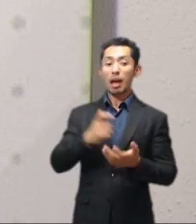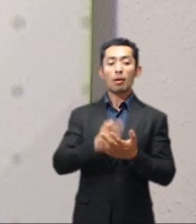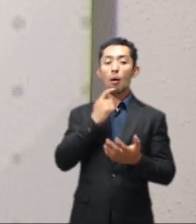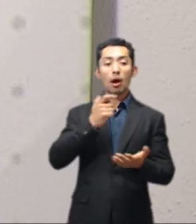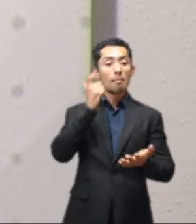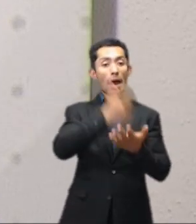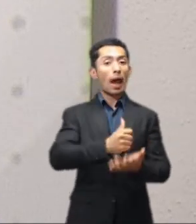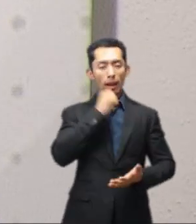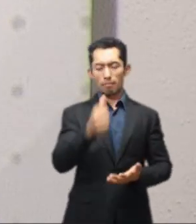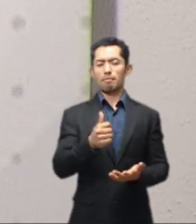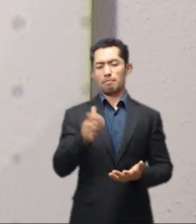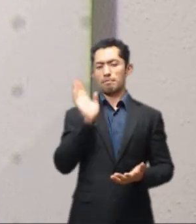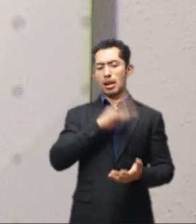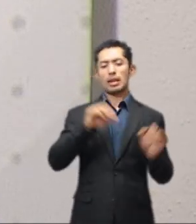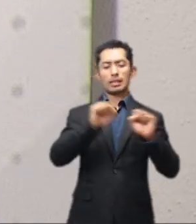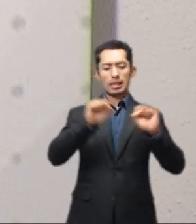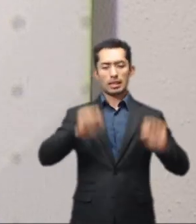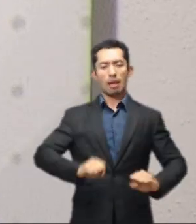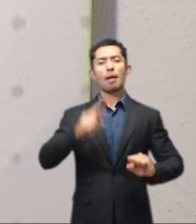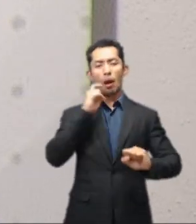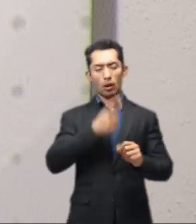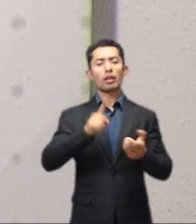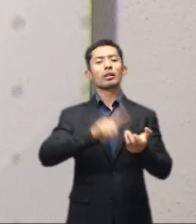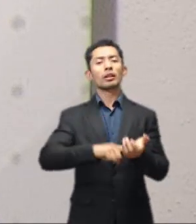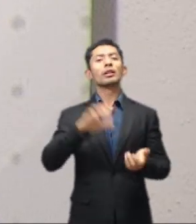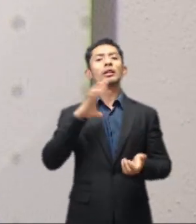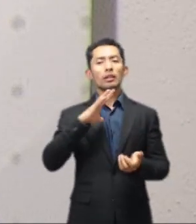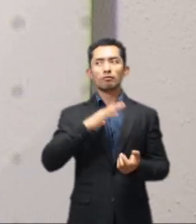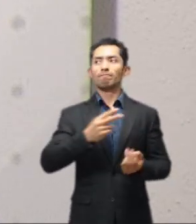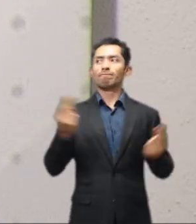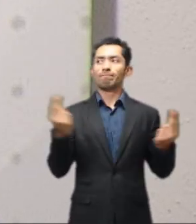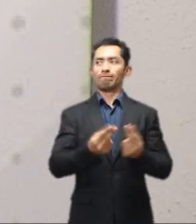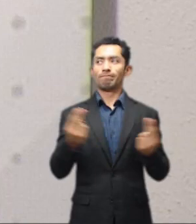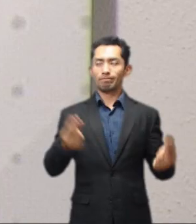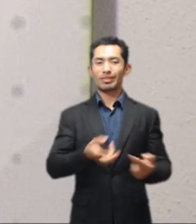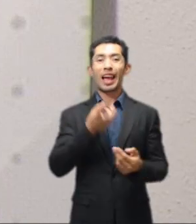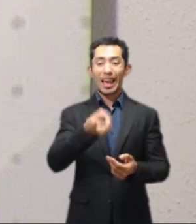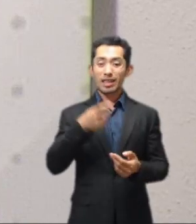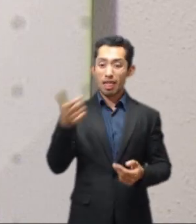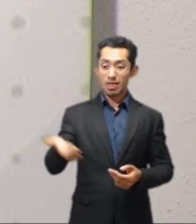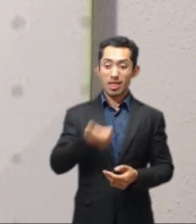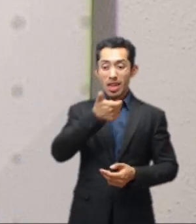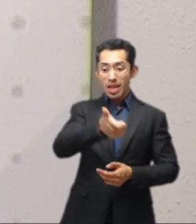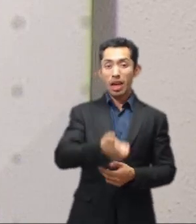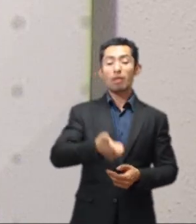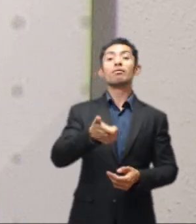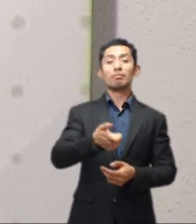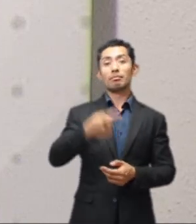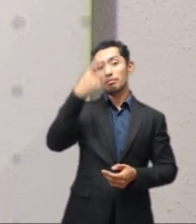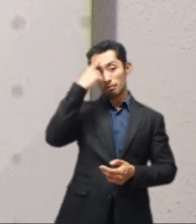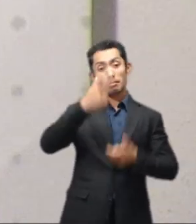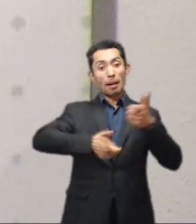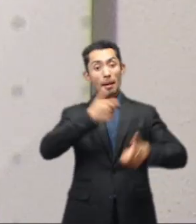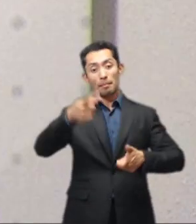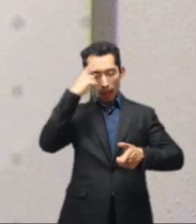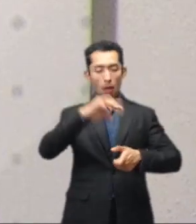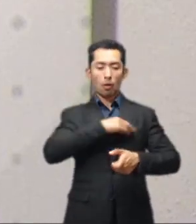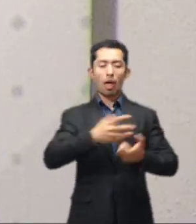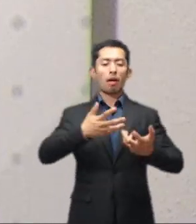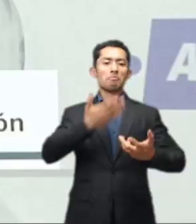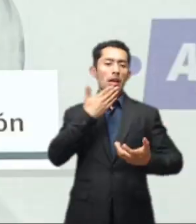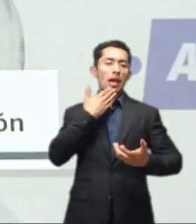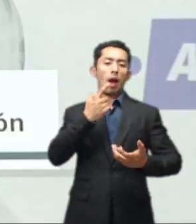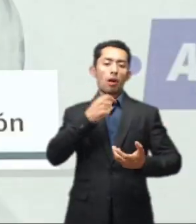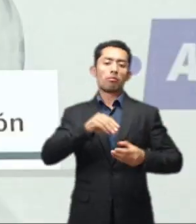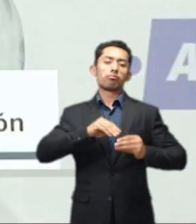el sistema de agua que con el que contamos requiere de todo ese dinero para poder seguirla teniendo vigente